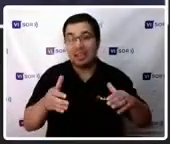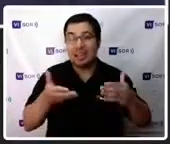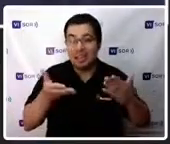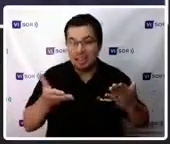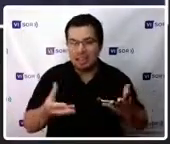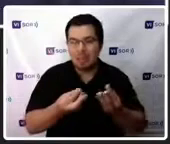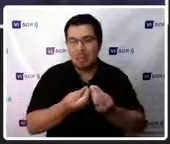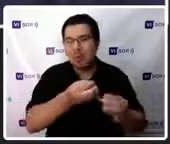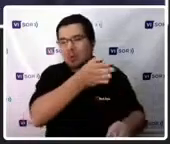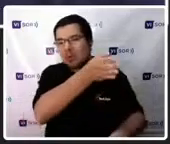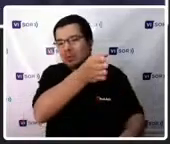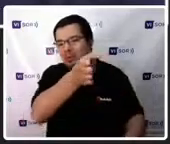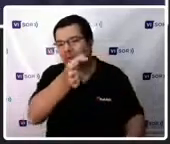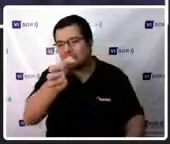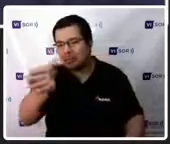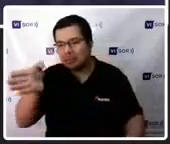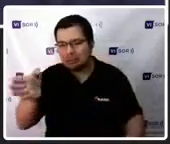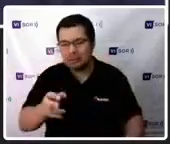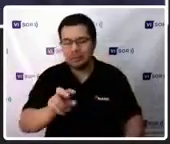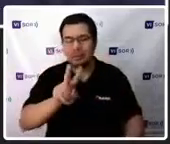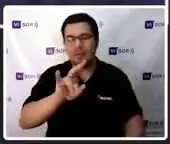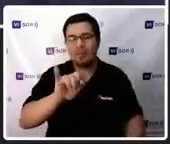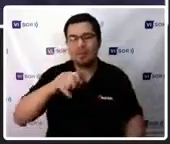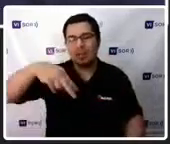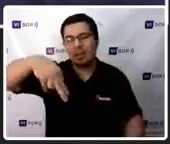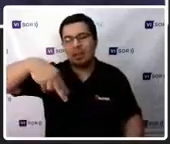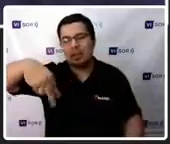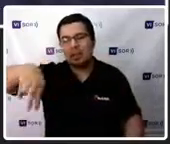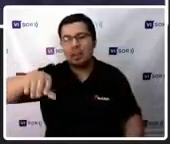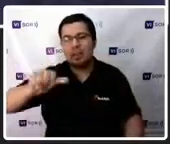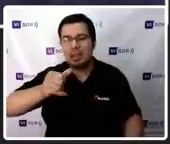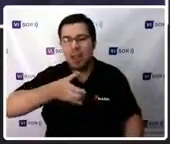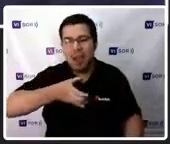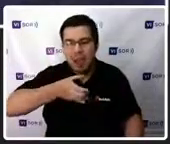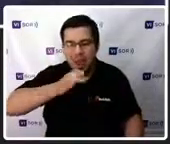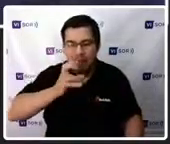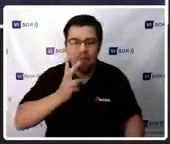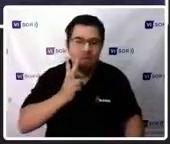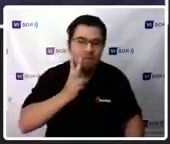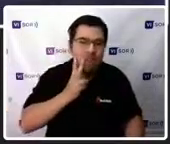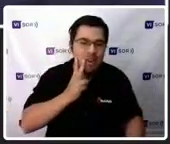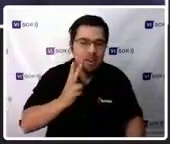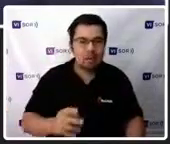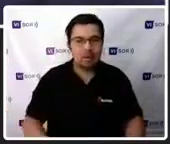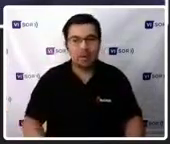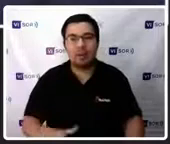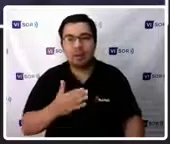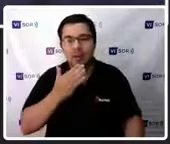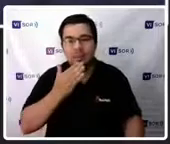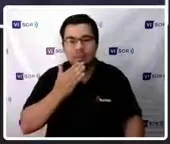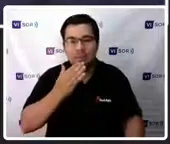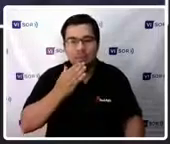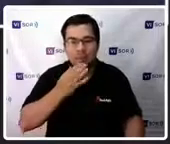lados, fuimos a varias viñas también. De hecho, como que, bueno, habían catas de vino, estaba bacán igual.